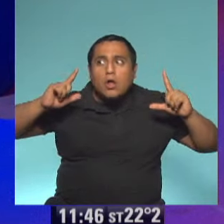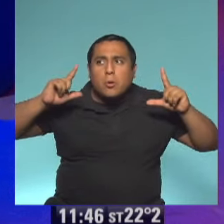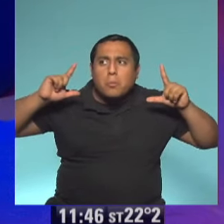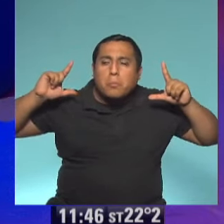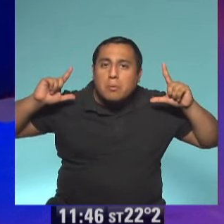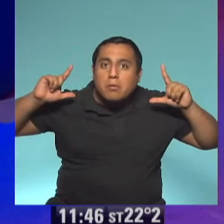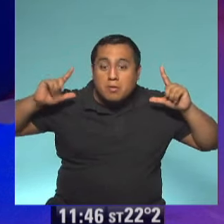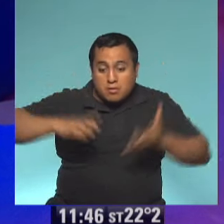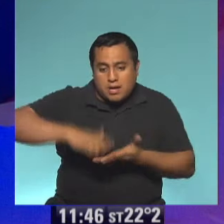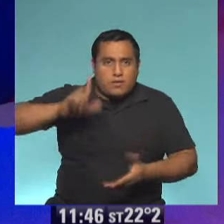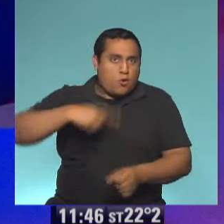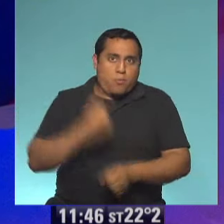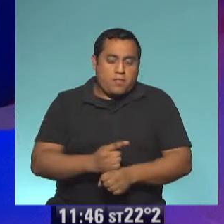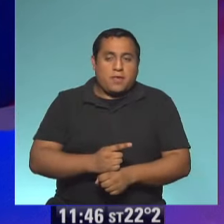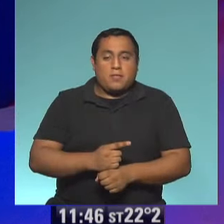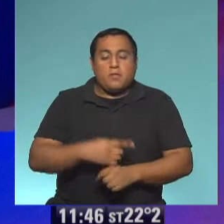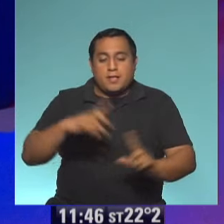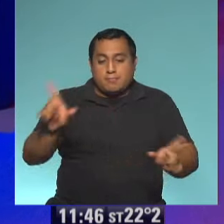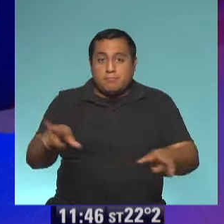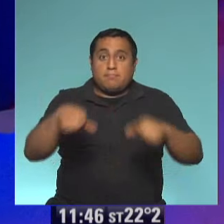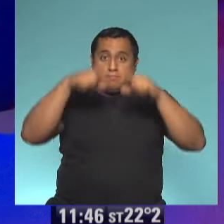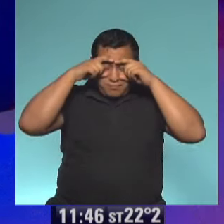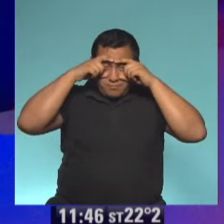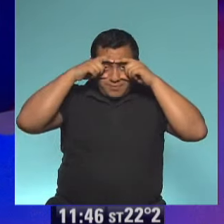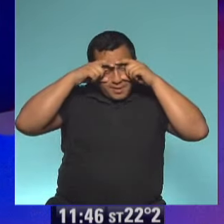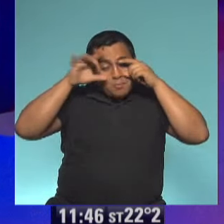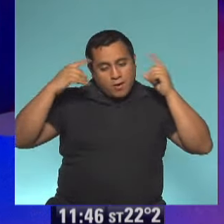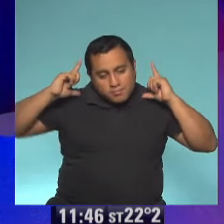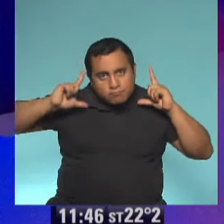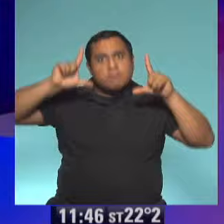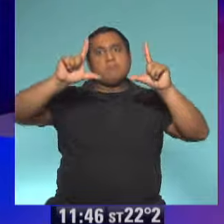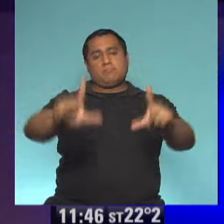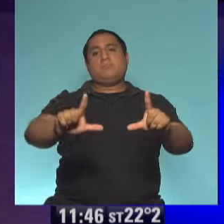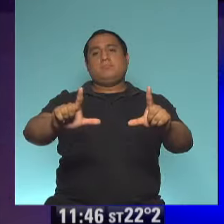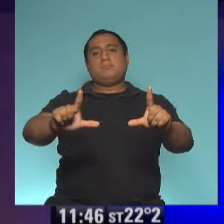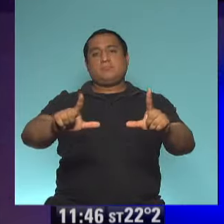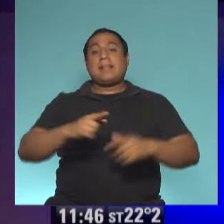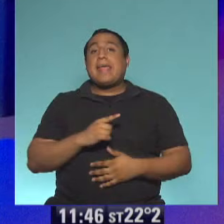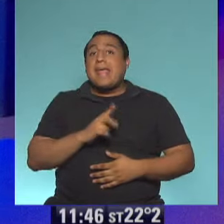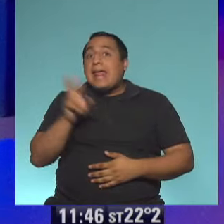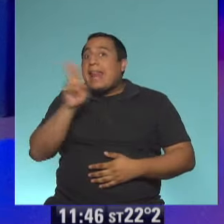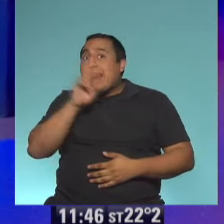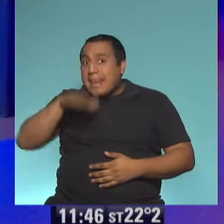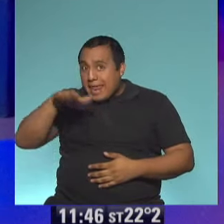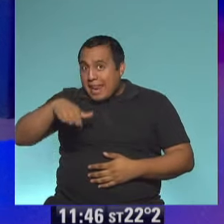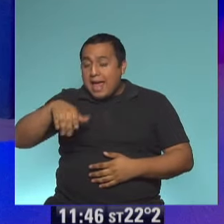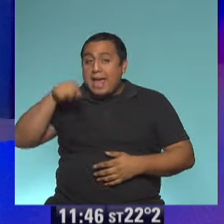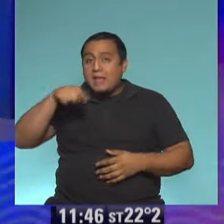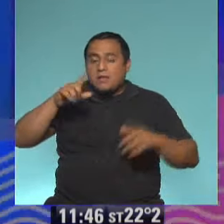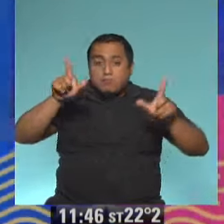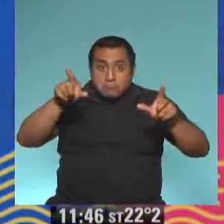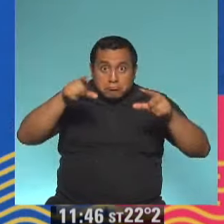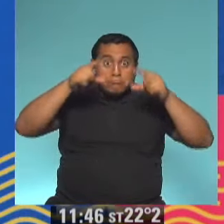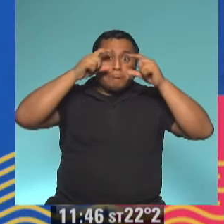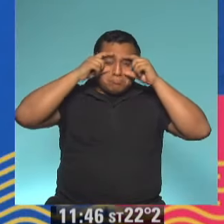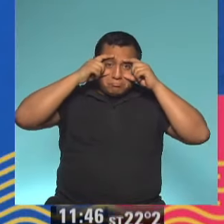gafas mágicas. Así podrás salir del libro tranquilamente. Así que mira, la nena se pone las gafas mágicas. Muy bien.